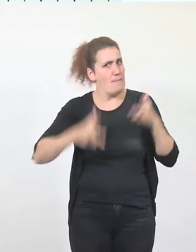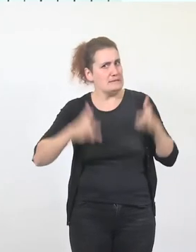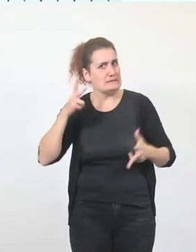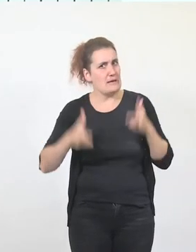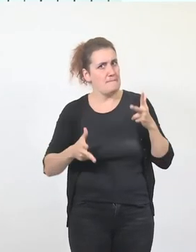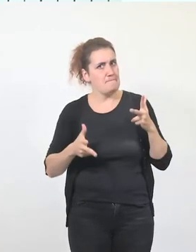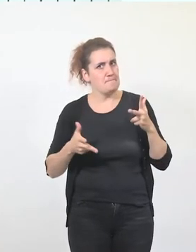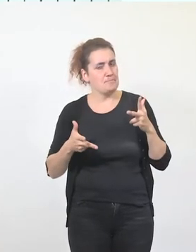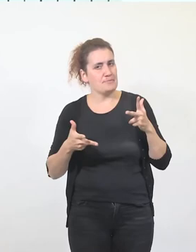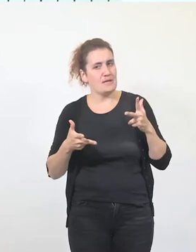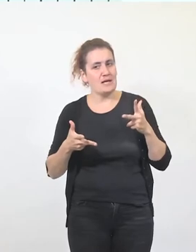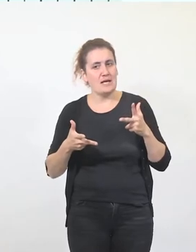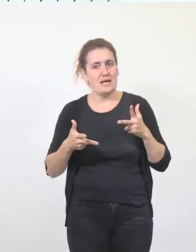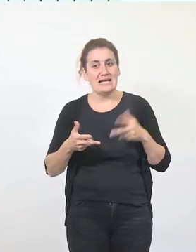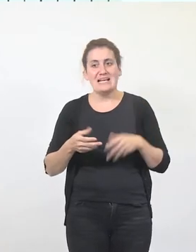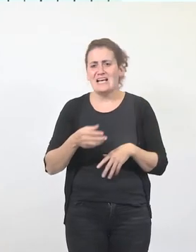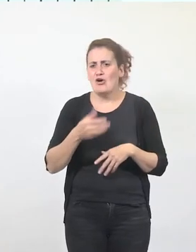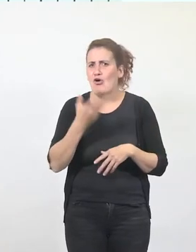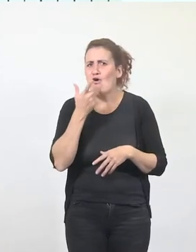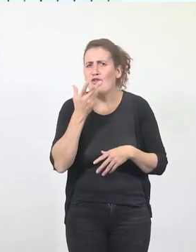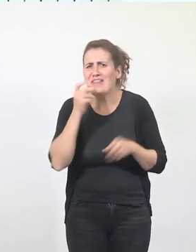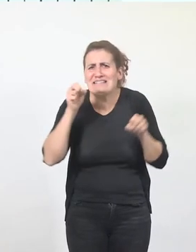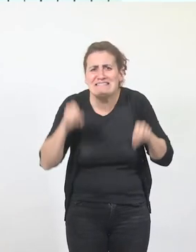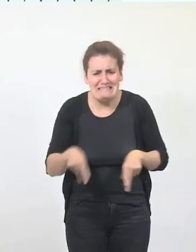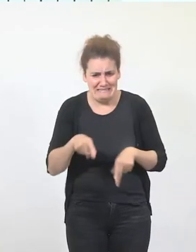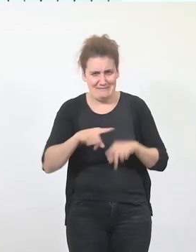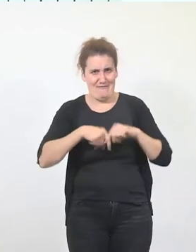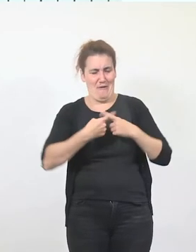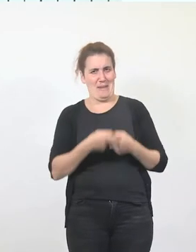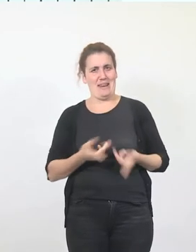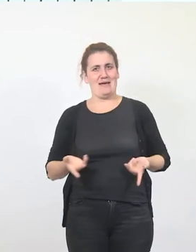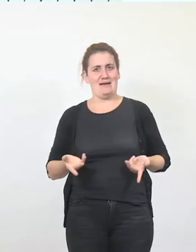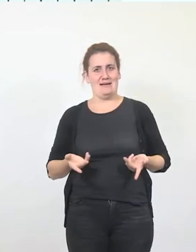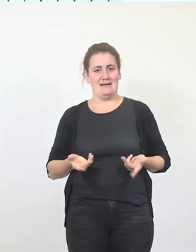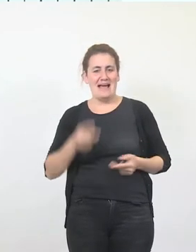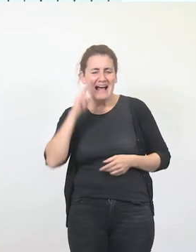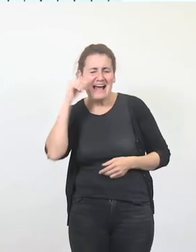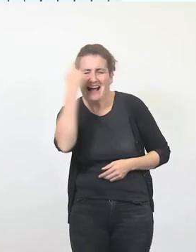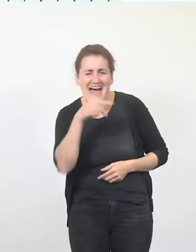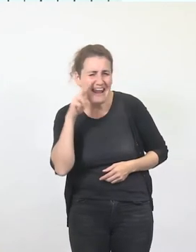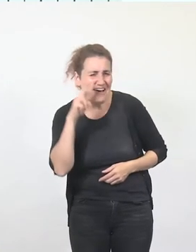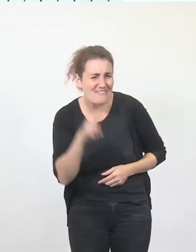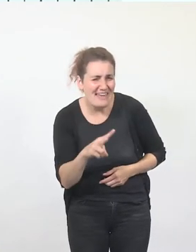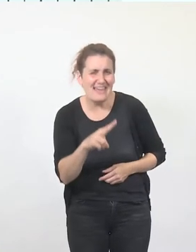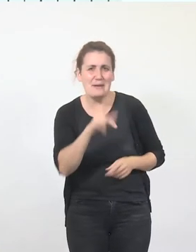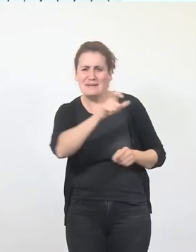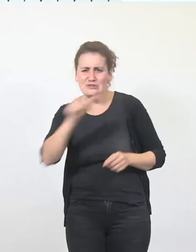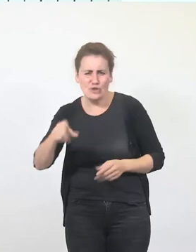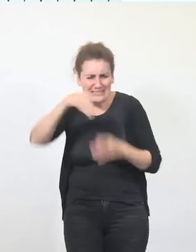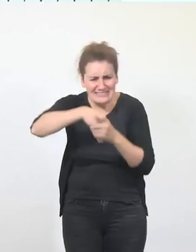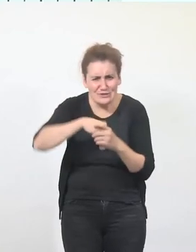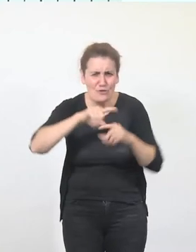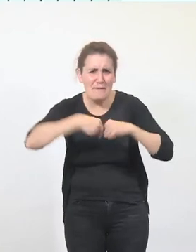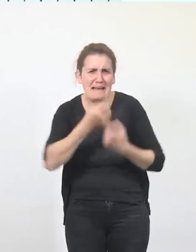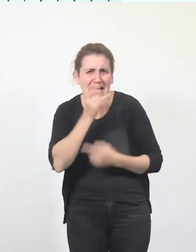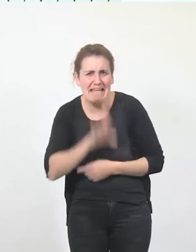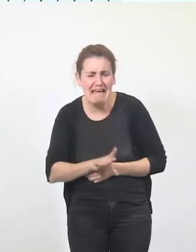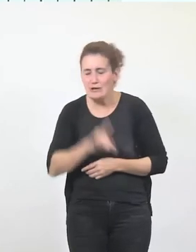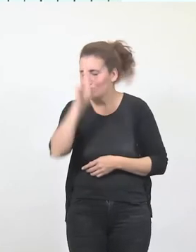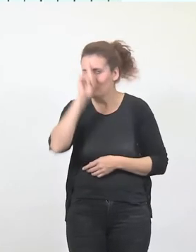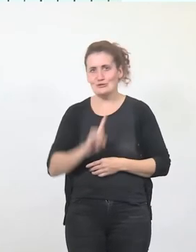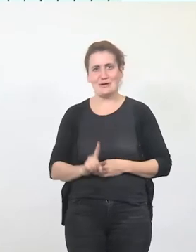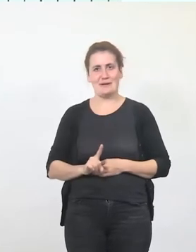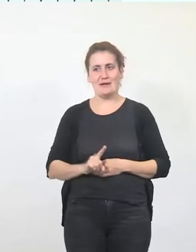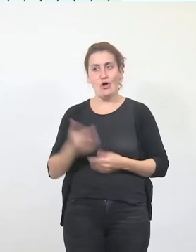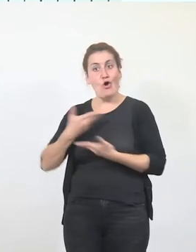vasca, sin conocer esa familia, sin ver las caras de los miembros de esa familia.